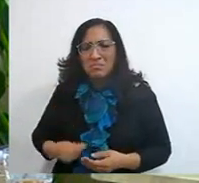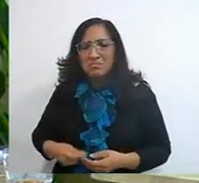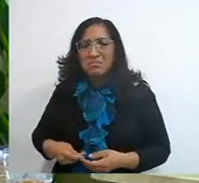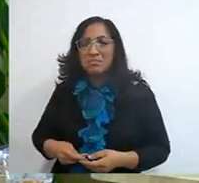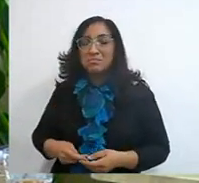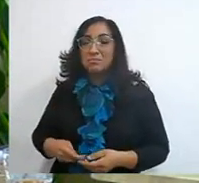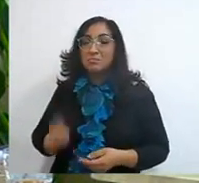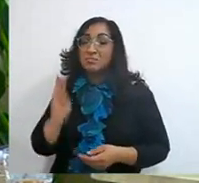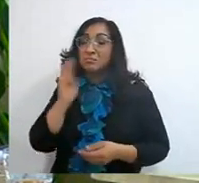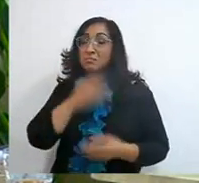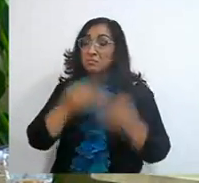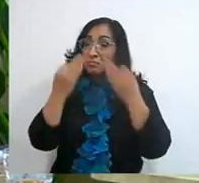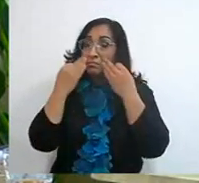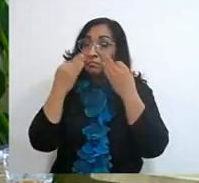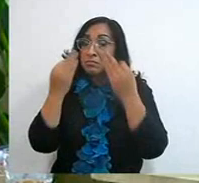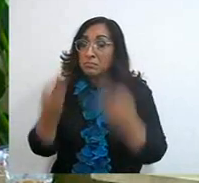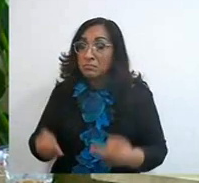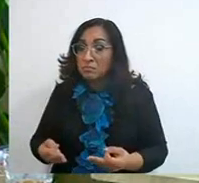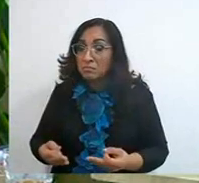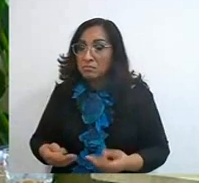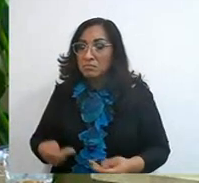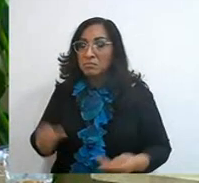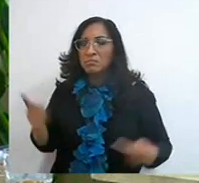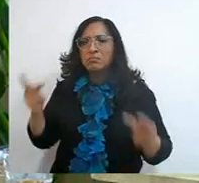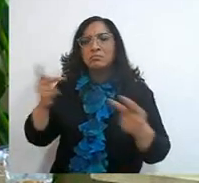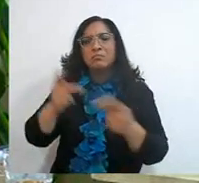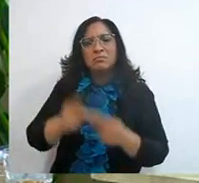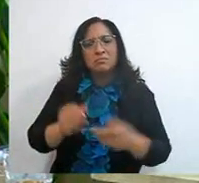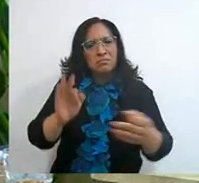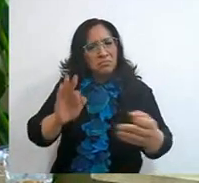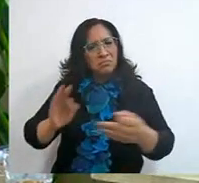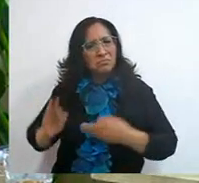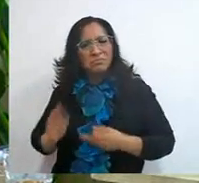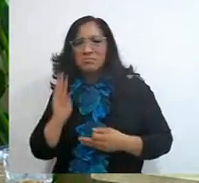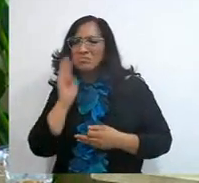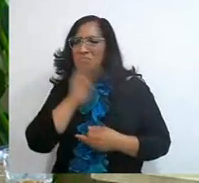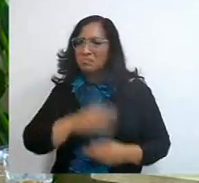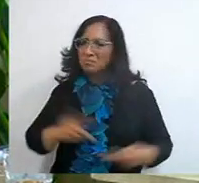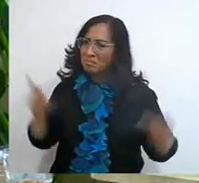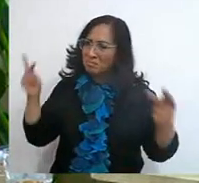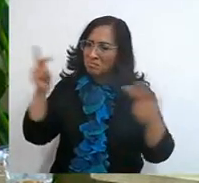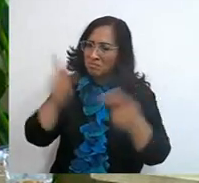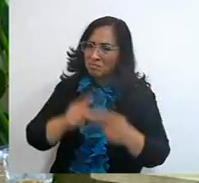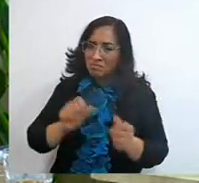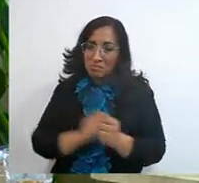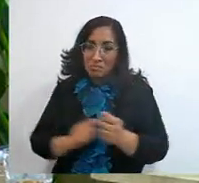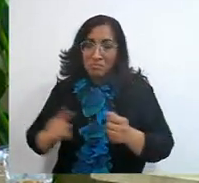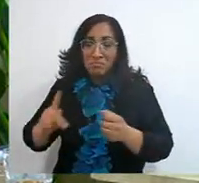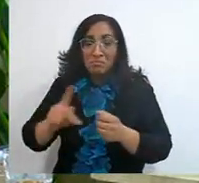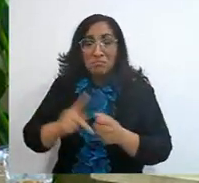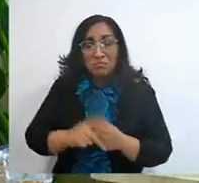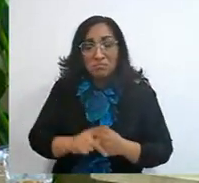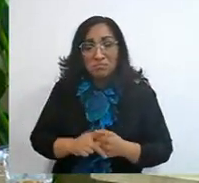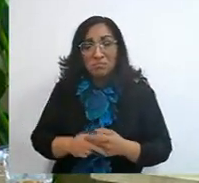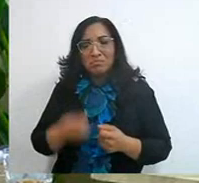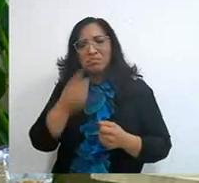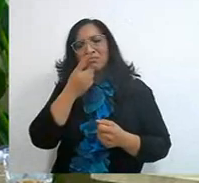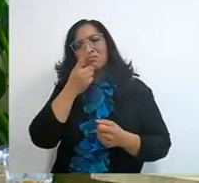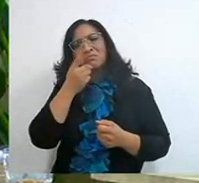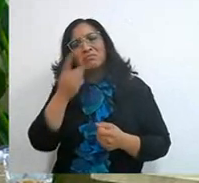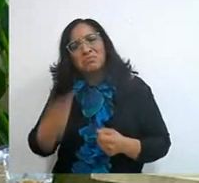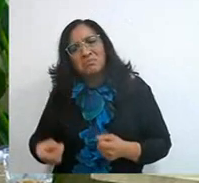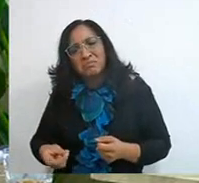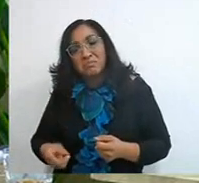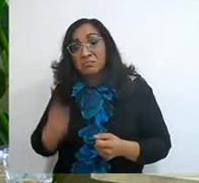falso testimonio, por una falsa profecía, por un falso profeta, por alguien que da palabra que tú no